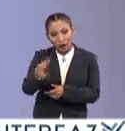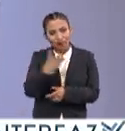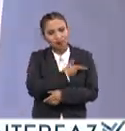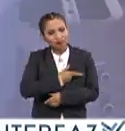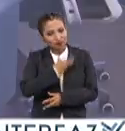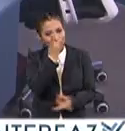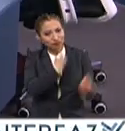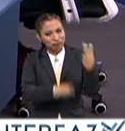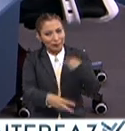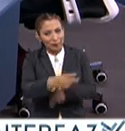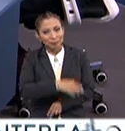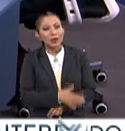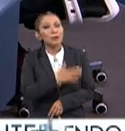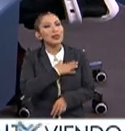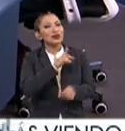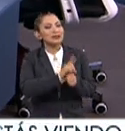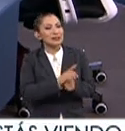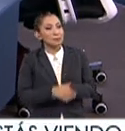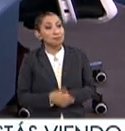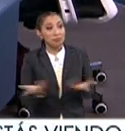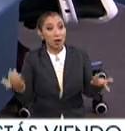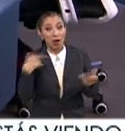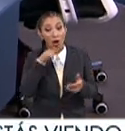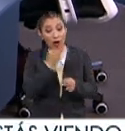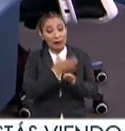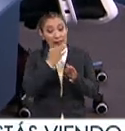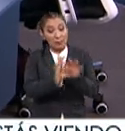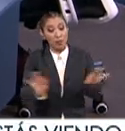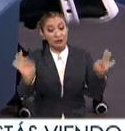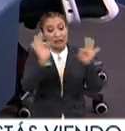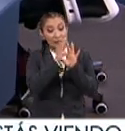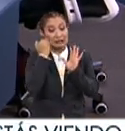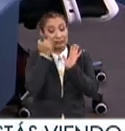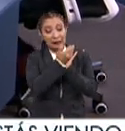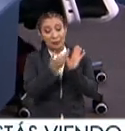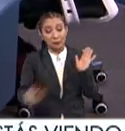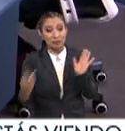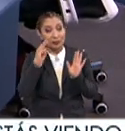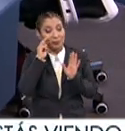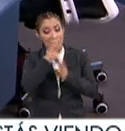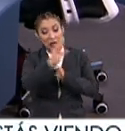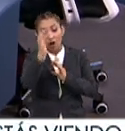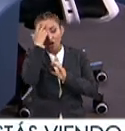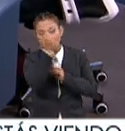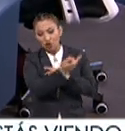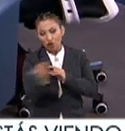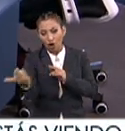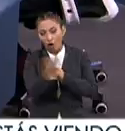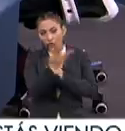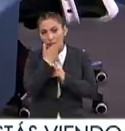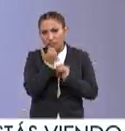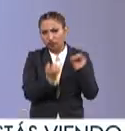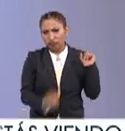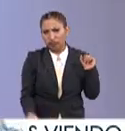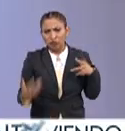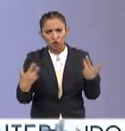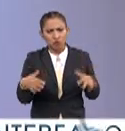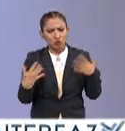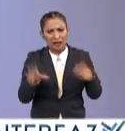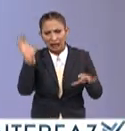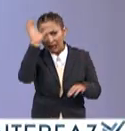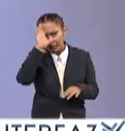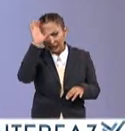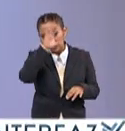Un placer tenerlo. Muy buenos días, en un Omar. momento tan coyuntural, Sí. en un momento donde precisamente se reconoce a estos pues grandes personalidades